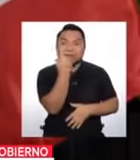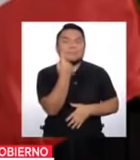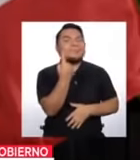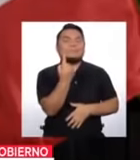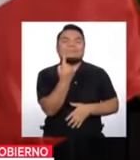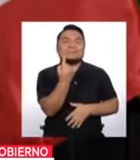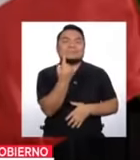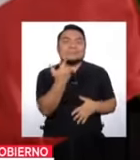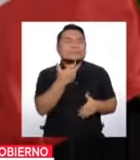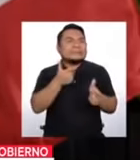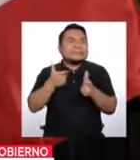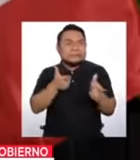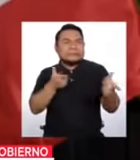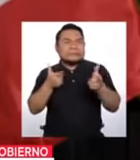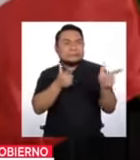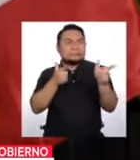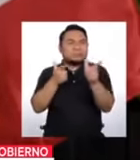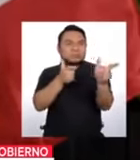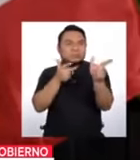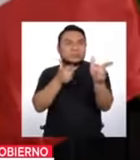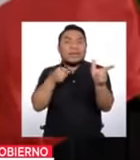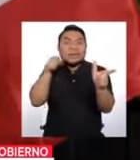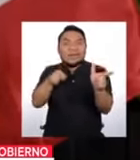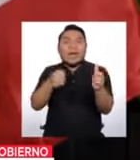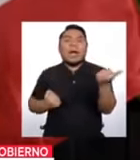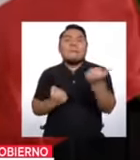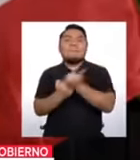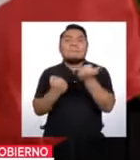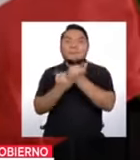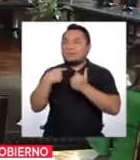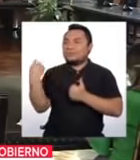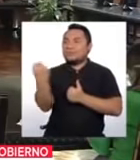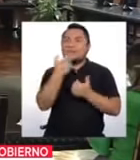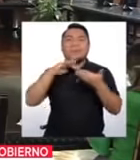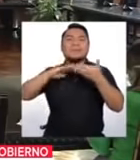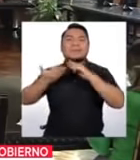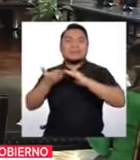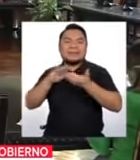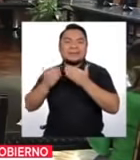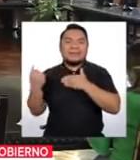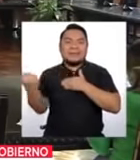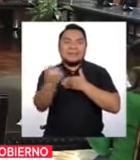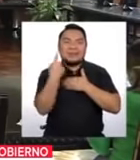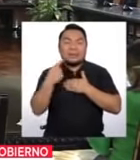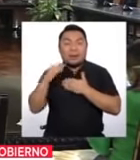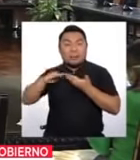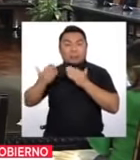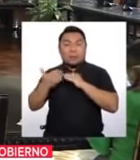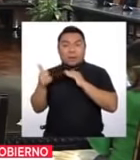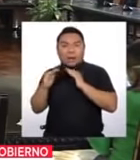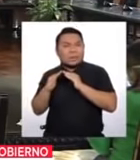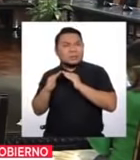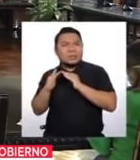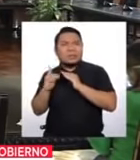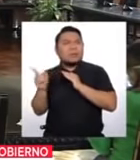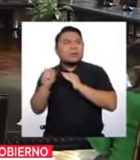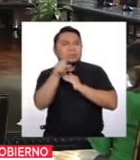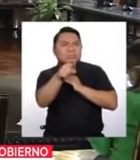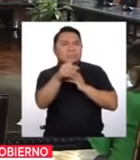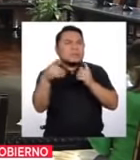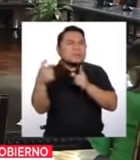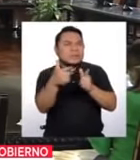el apoyo de nosotros, los civiles. Tuvo que el pueblo ponerse del lado de